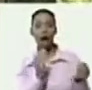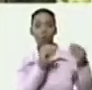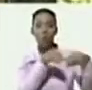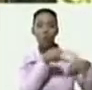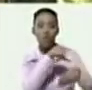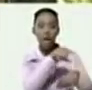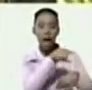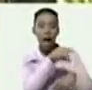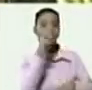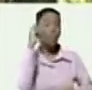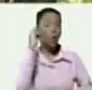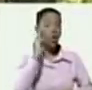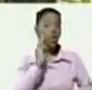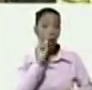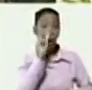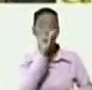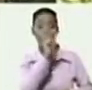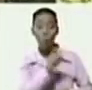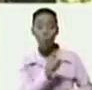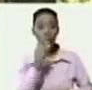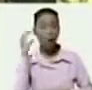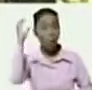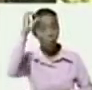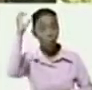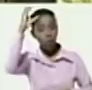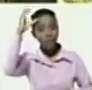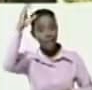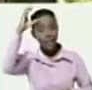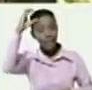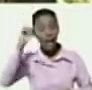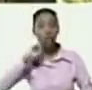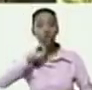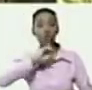Morillo, conscientes de la historia,